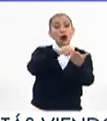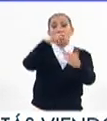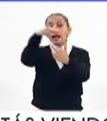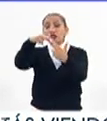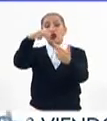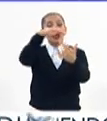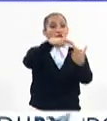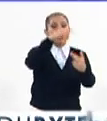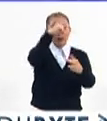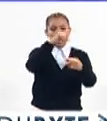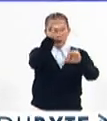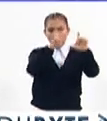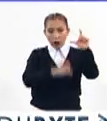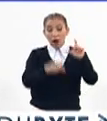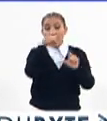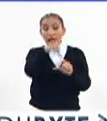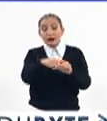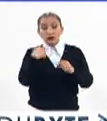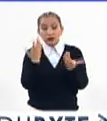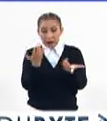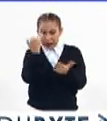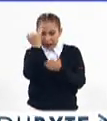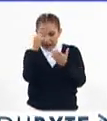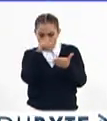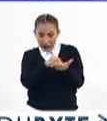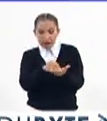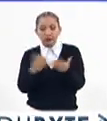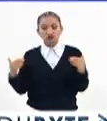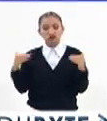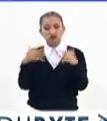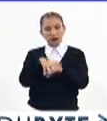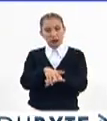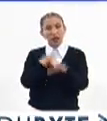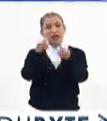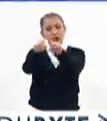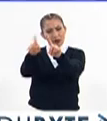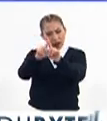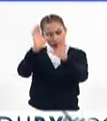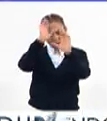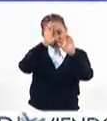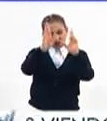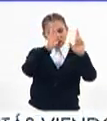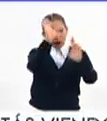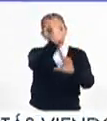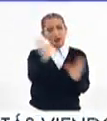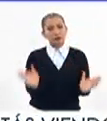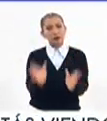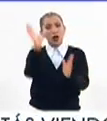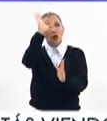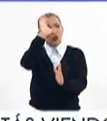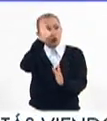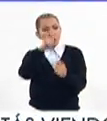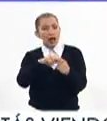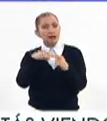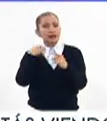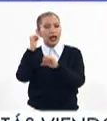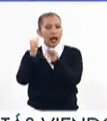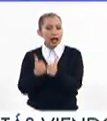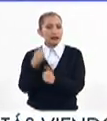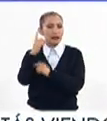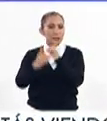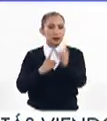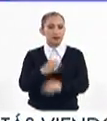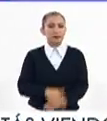región geográfica del país, que estos planteamientos sean incluyentes y plurales, procurando que se promueva la cultura, las artes